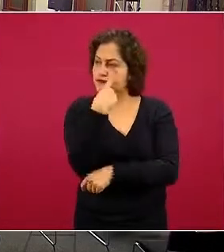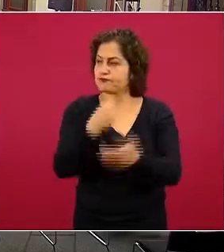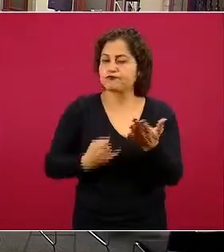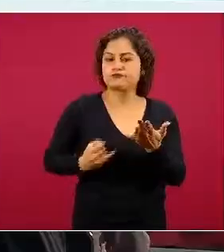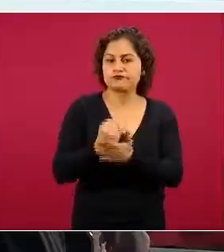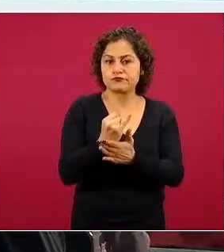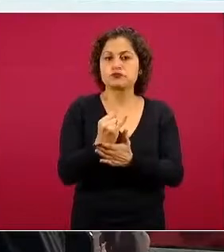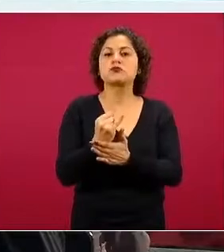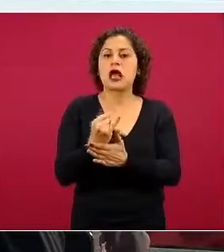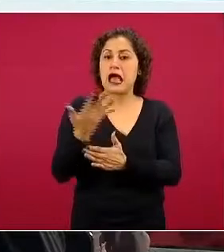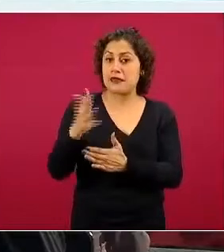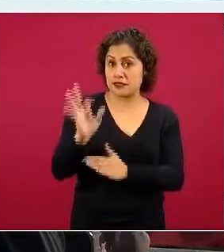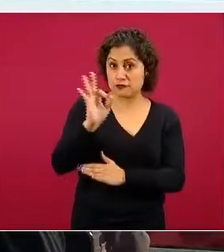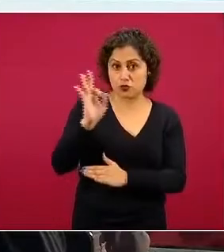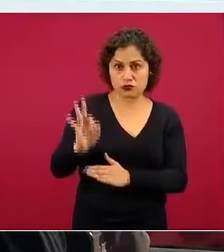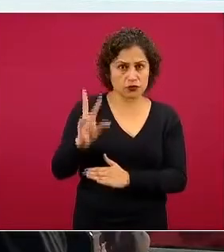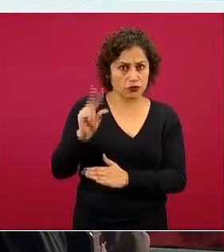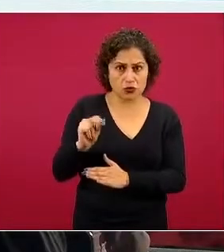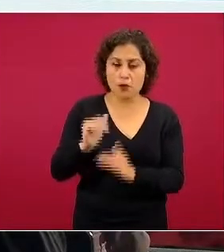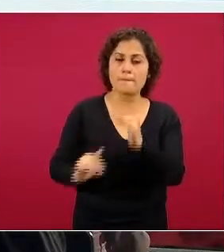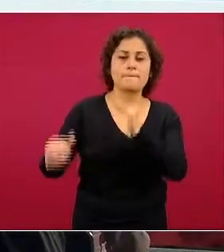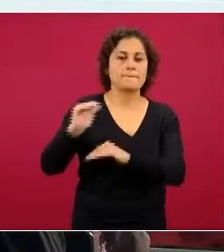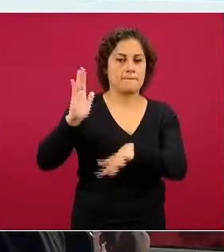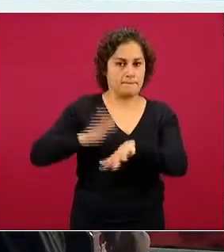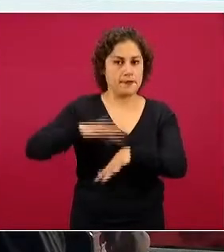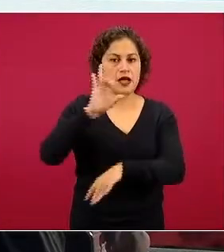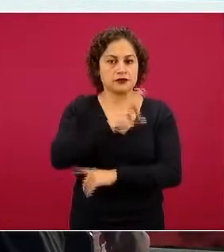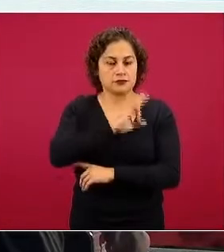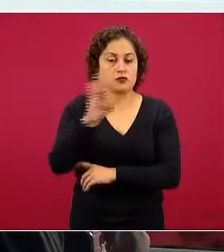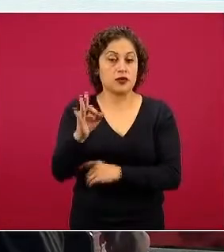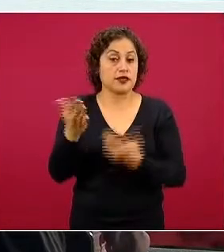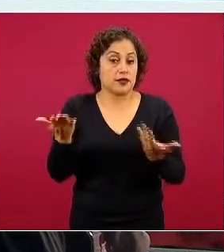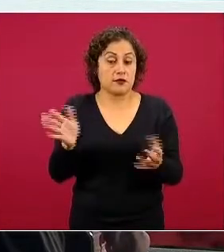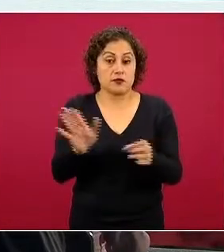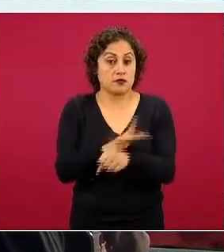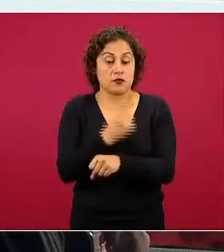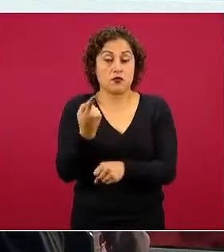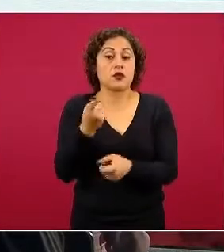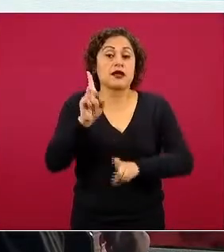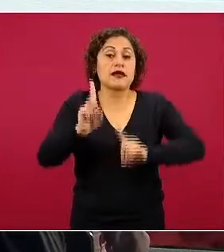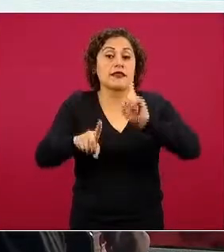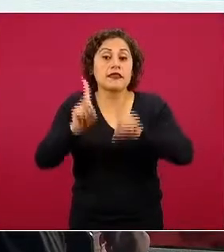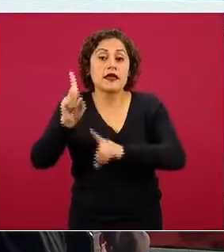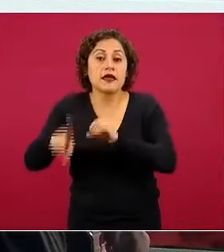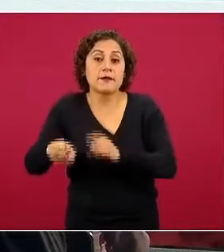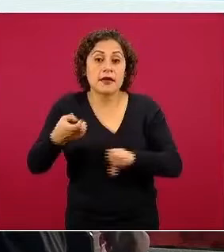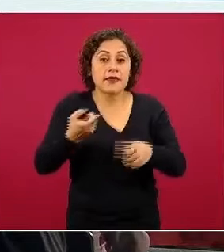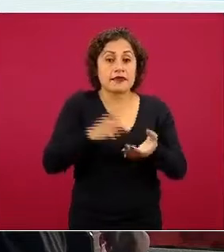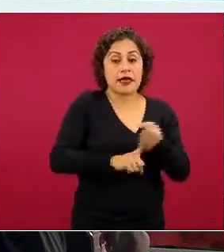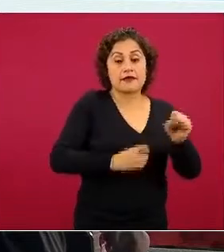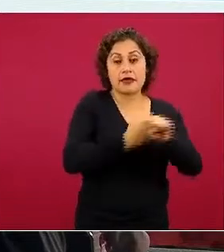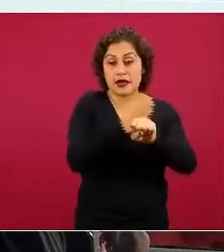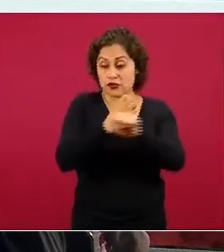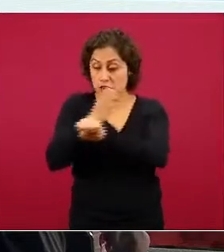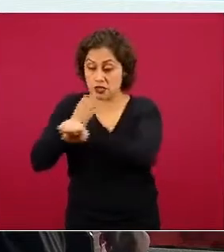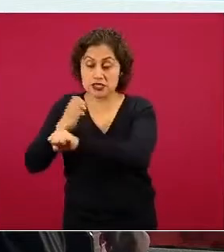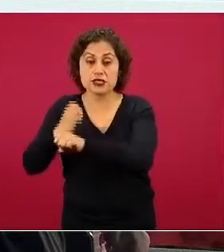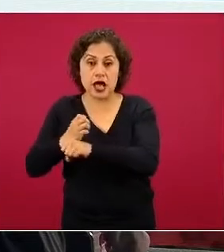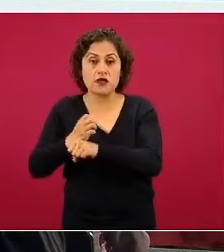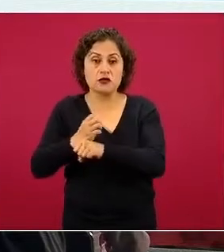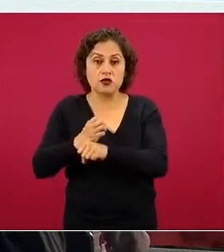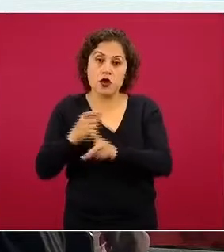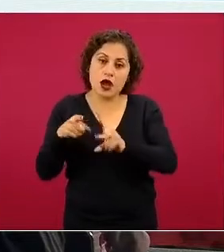muestreo. Dada la situación de epidemia que estamos viviendo, en las entidades federativas se ha tomado mucho más de